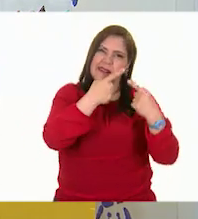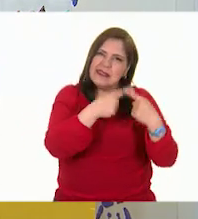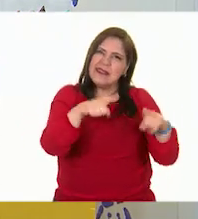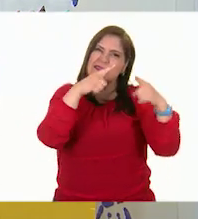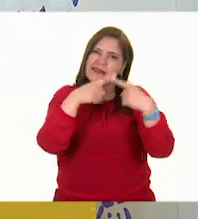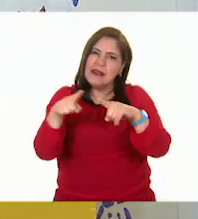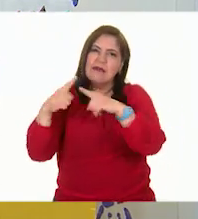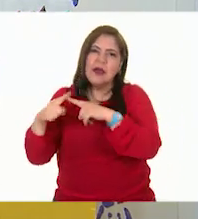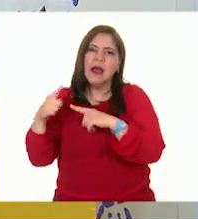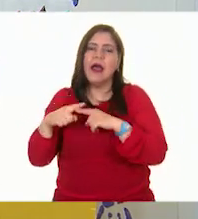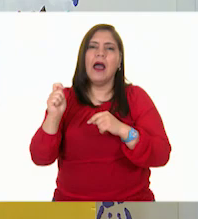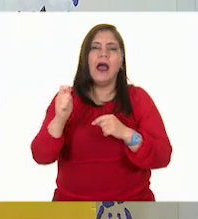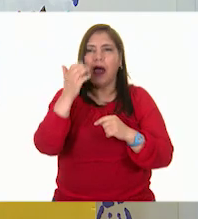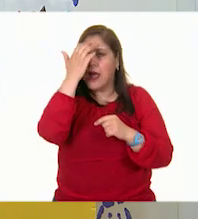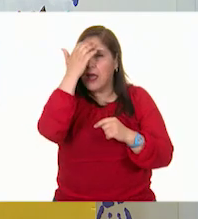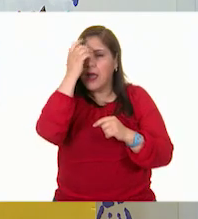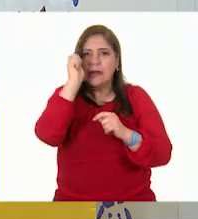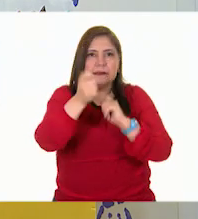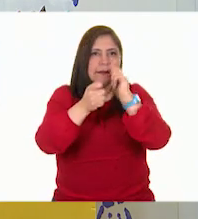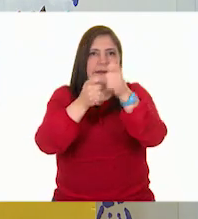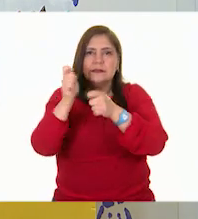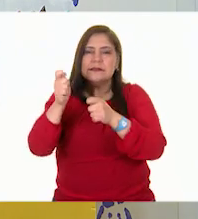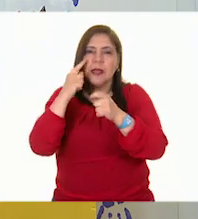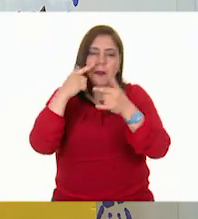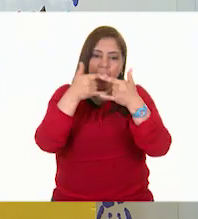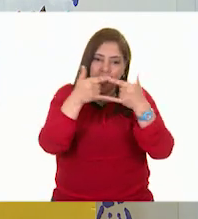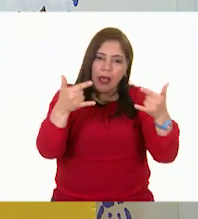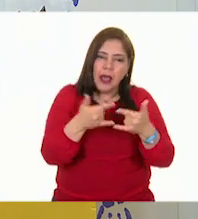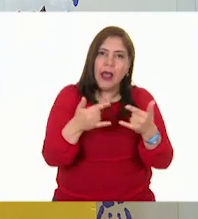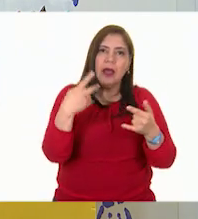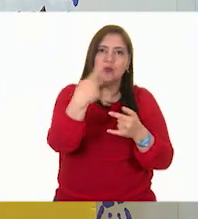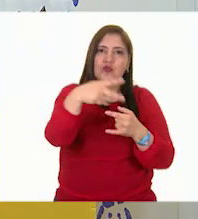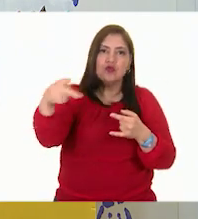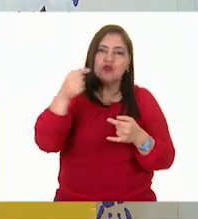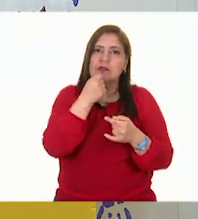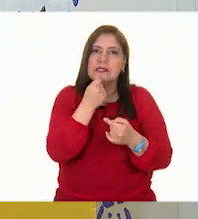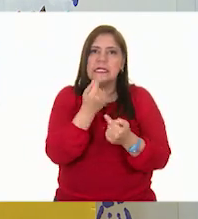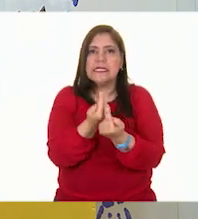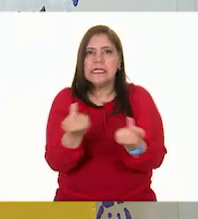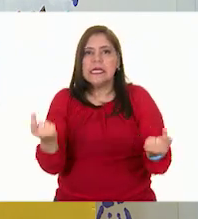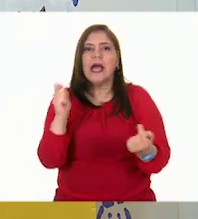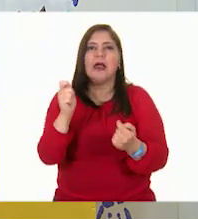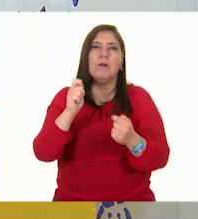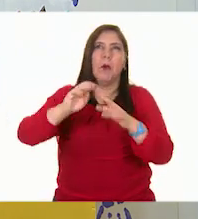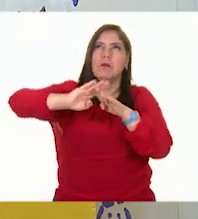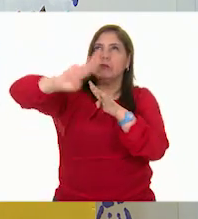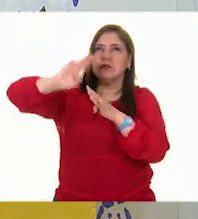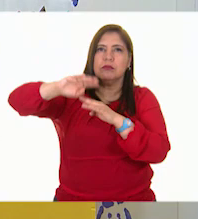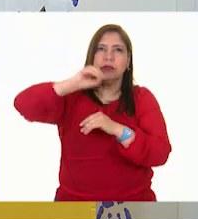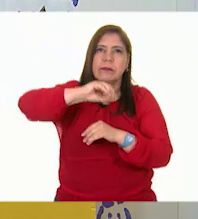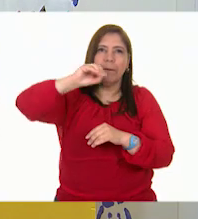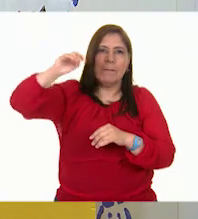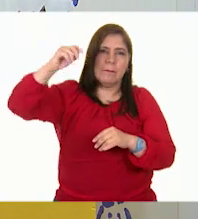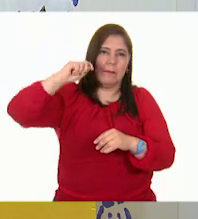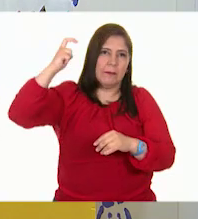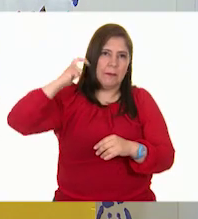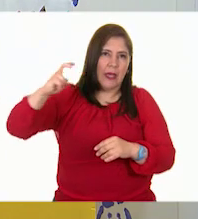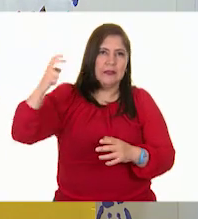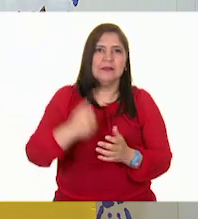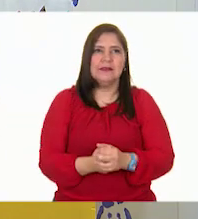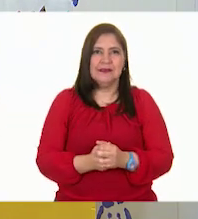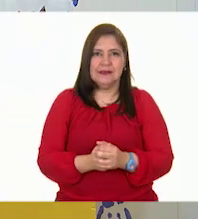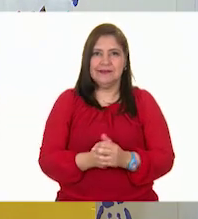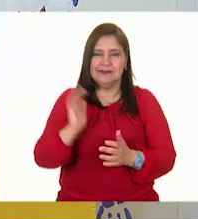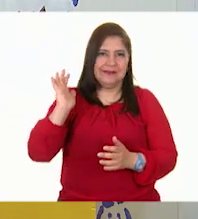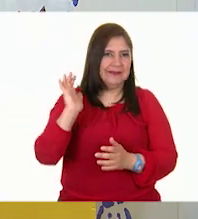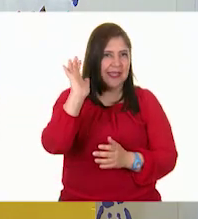que nos da el escuchar estos textos, principalmente del tema de las niñas y de los niños migrantes. Denme